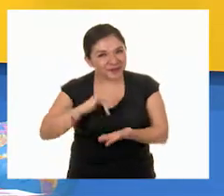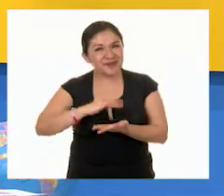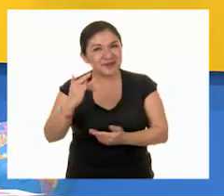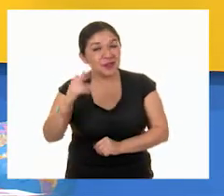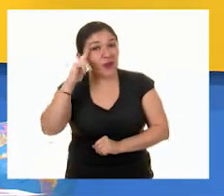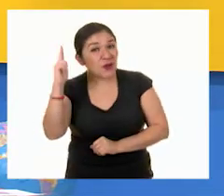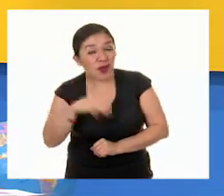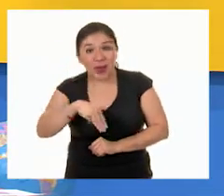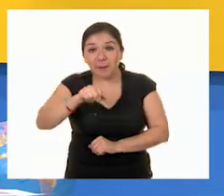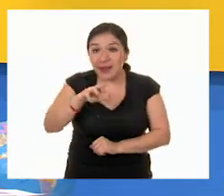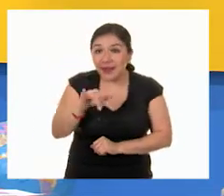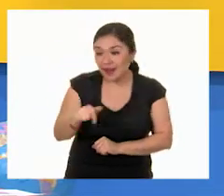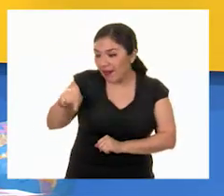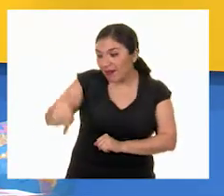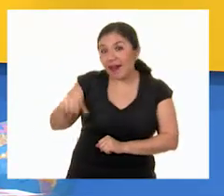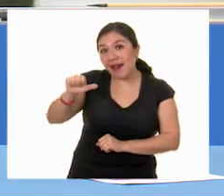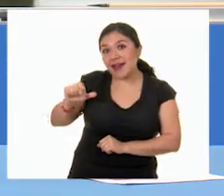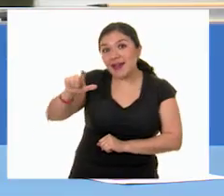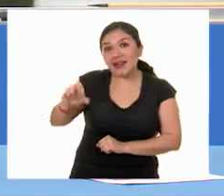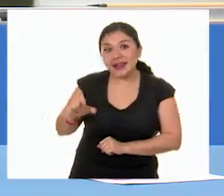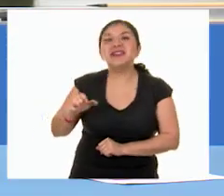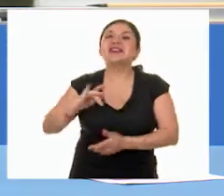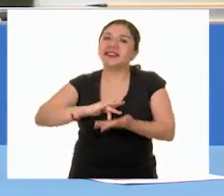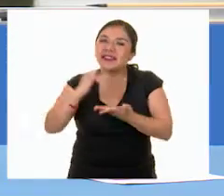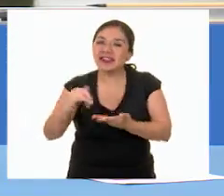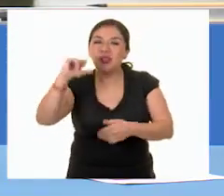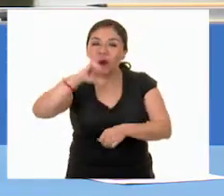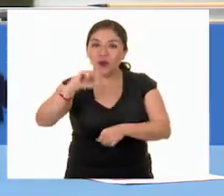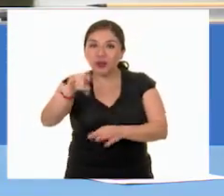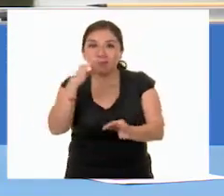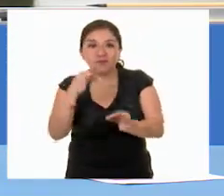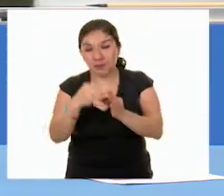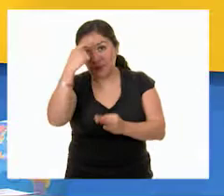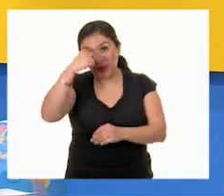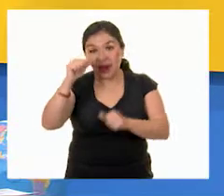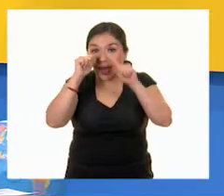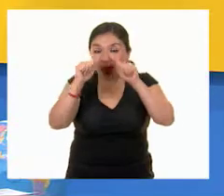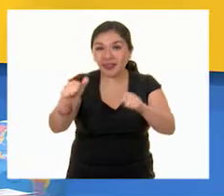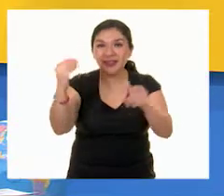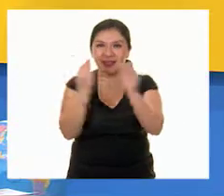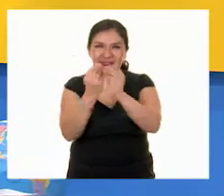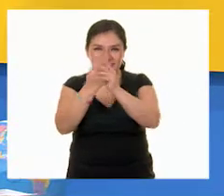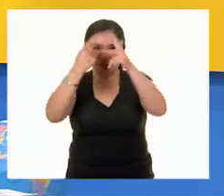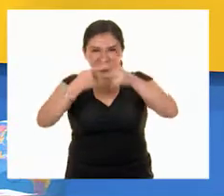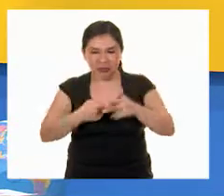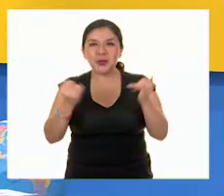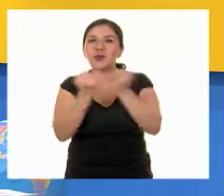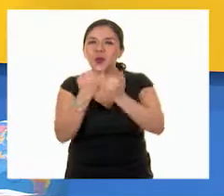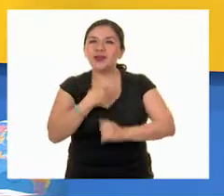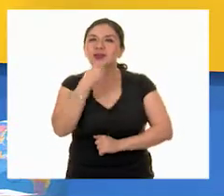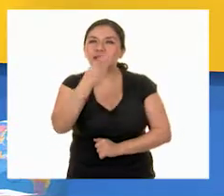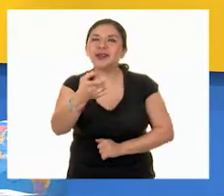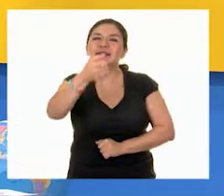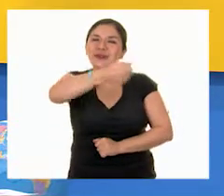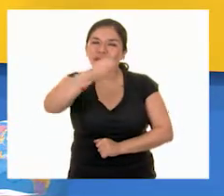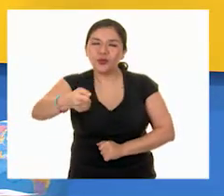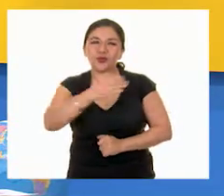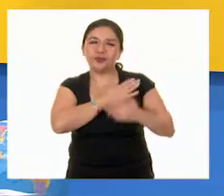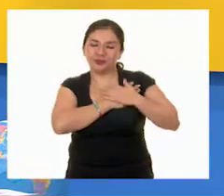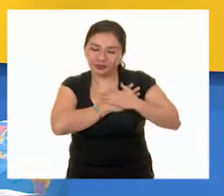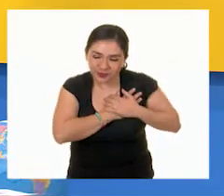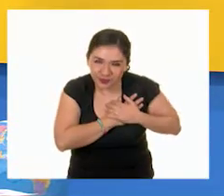Hola, María. Hola, Alejandra. Muchas gracias por estar listas para la clase de matemáticas. También yo les saludo con la mano en el